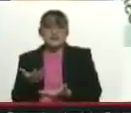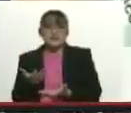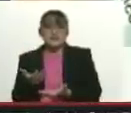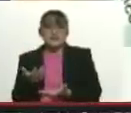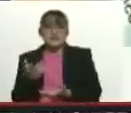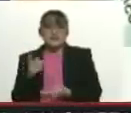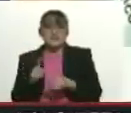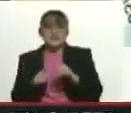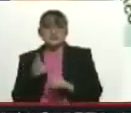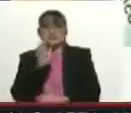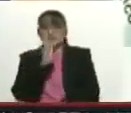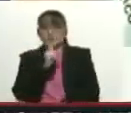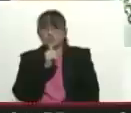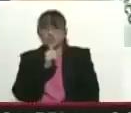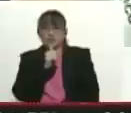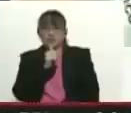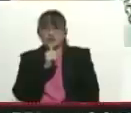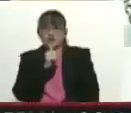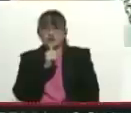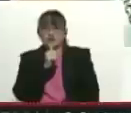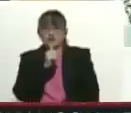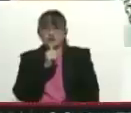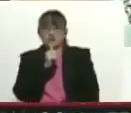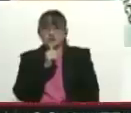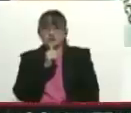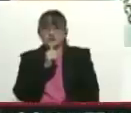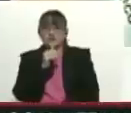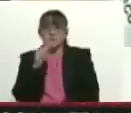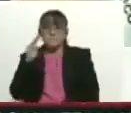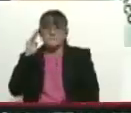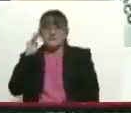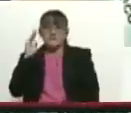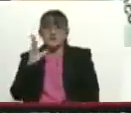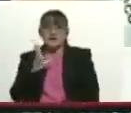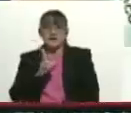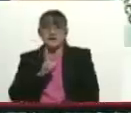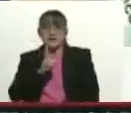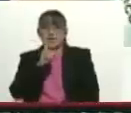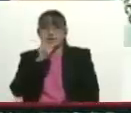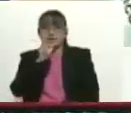presuntamente, cosa que no tienen, militares fascistas que se